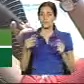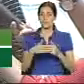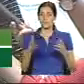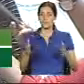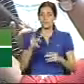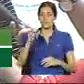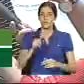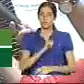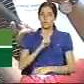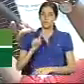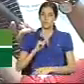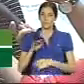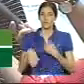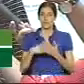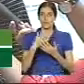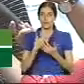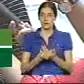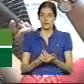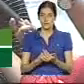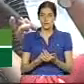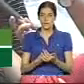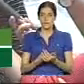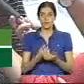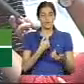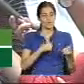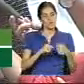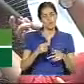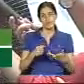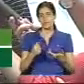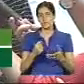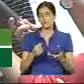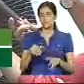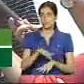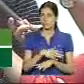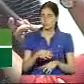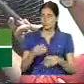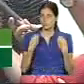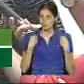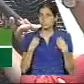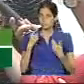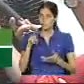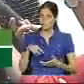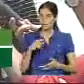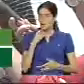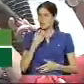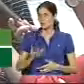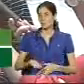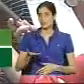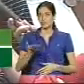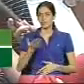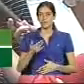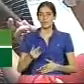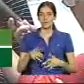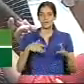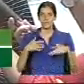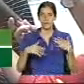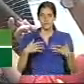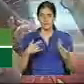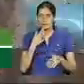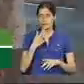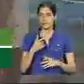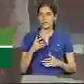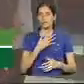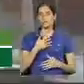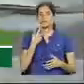como privada, hasta el comercio informal que vive pues de este importantísimo movimiento. Yo quiero destacar